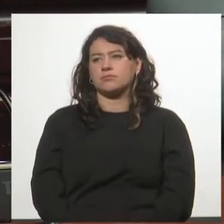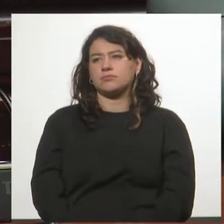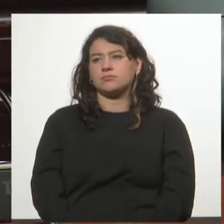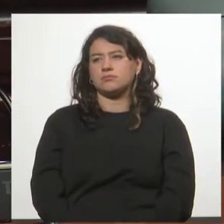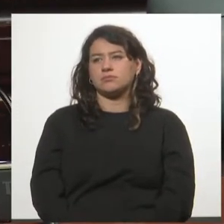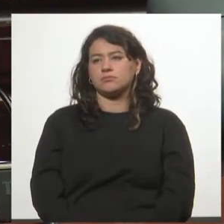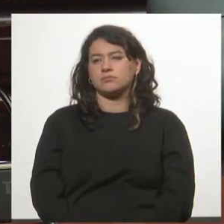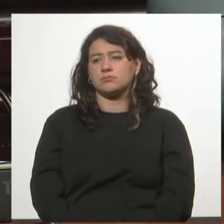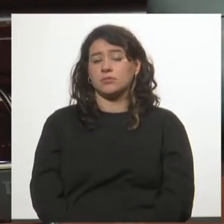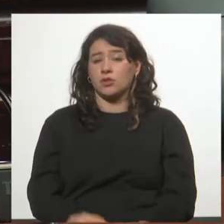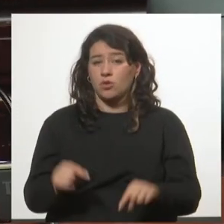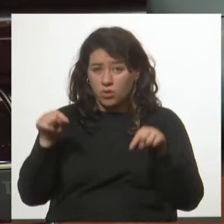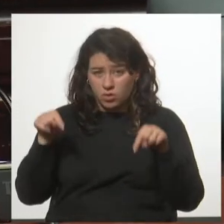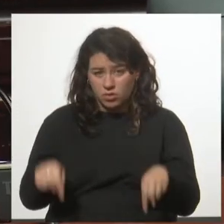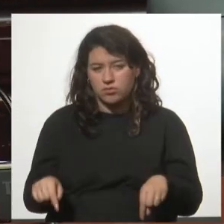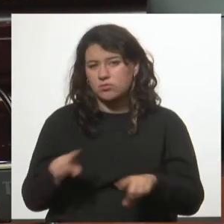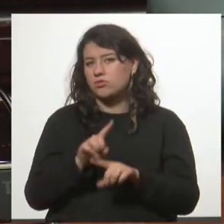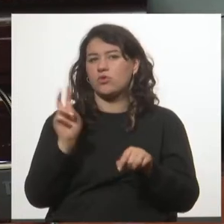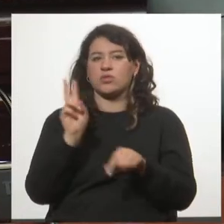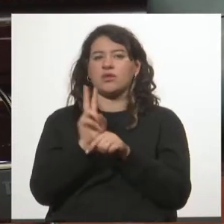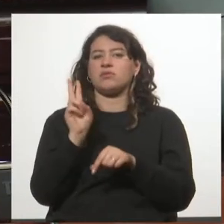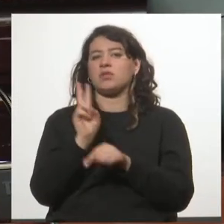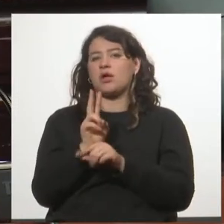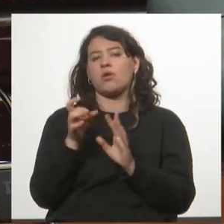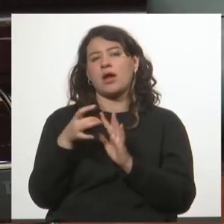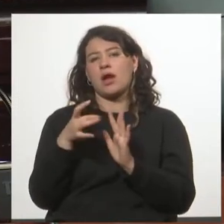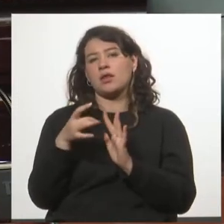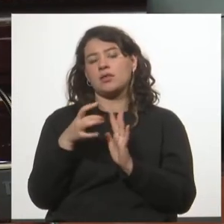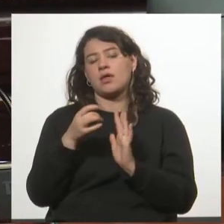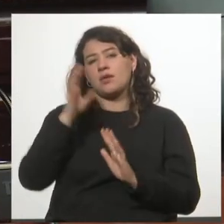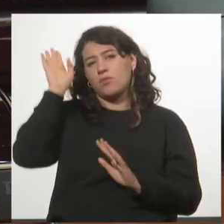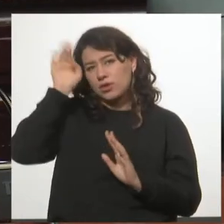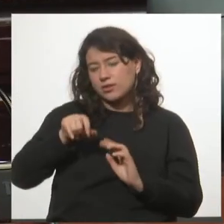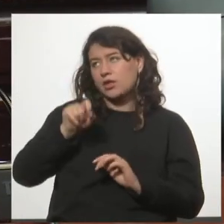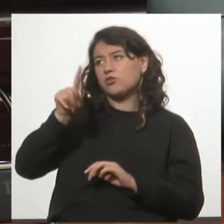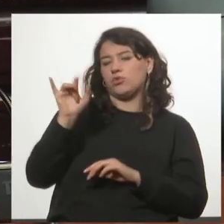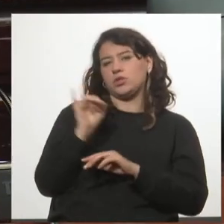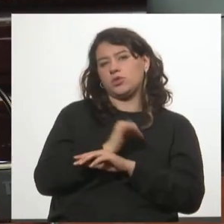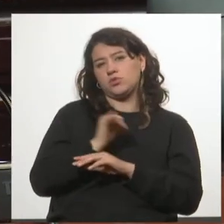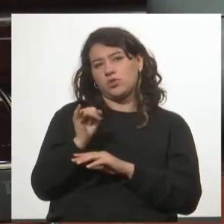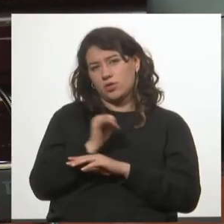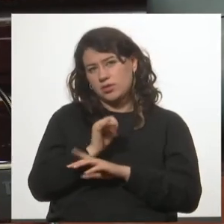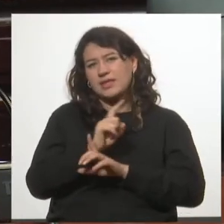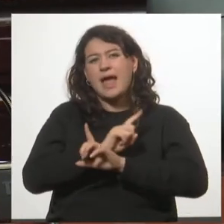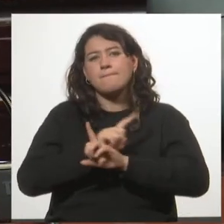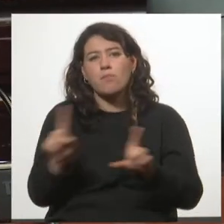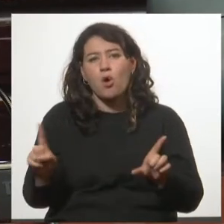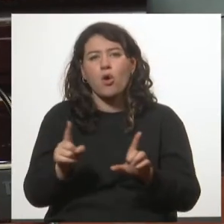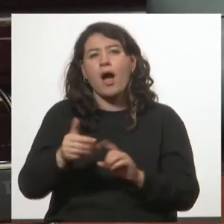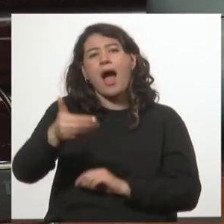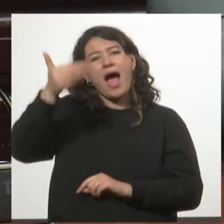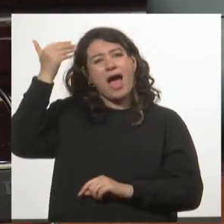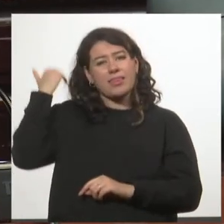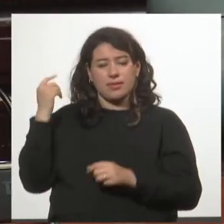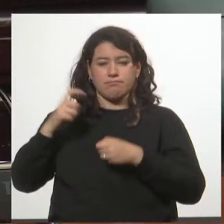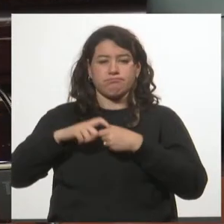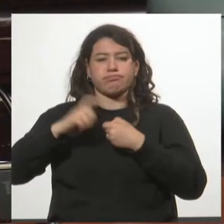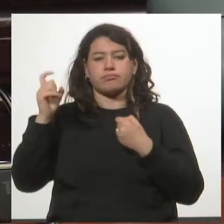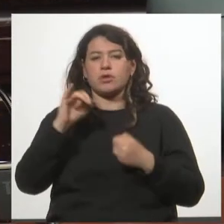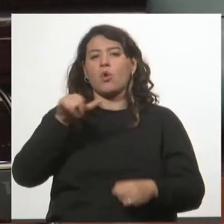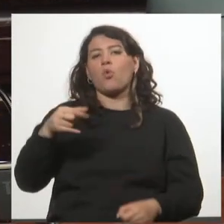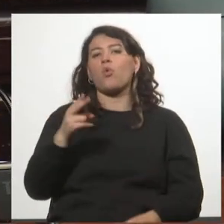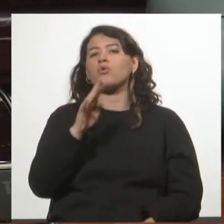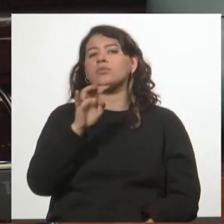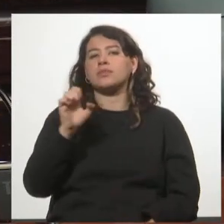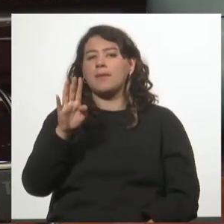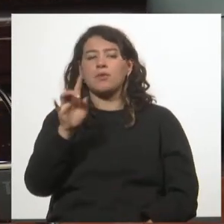hoy no fueron defensores de la calidad democrática de sus instituciones y no lo fueron tampoco cuando de se integraron al ajuste porque